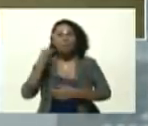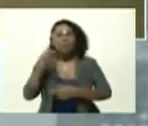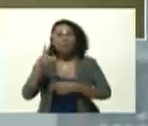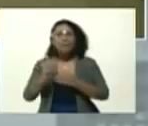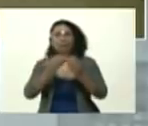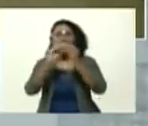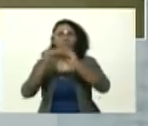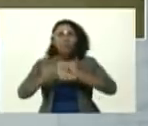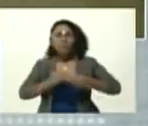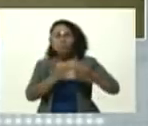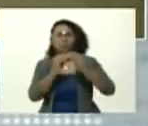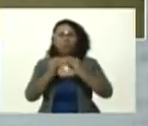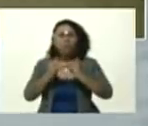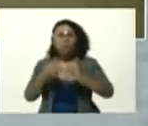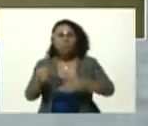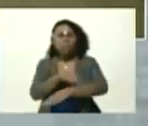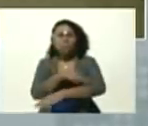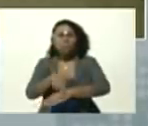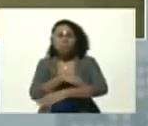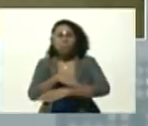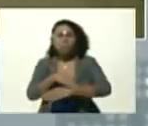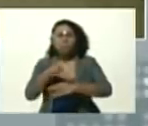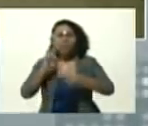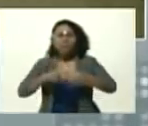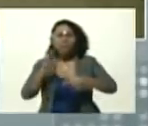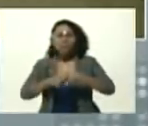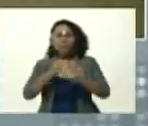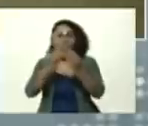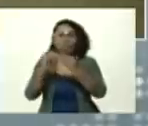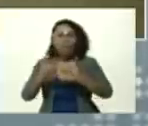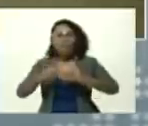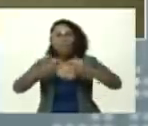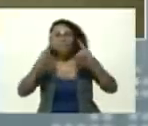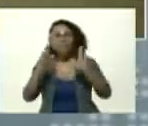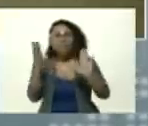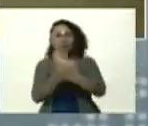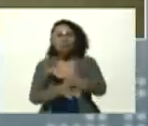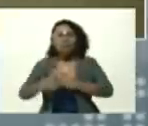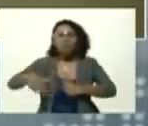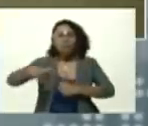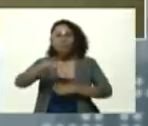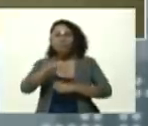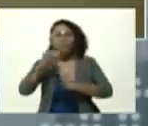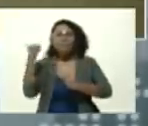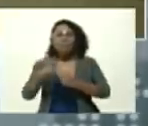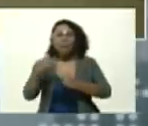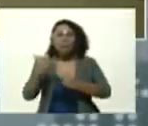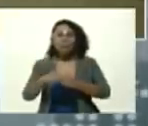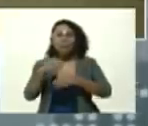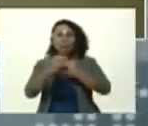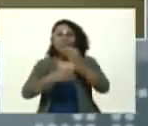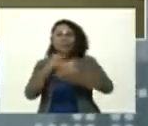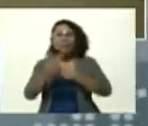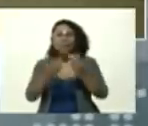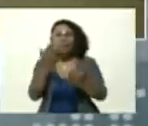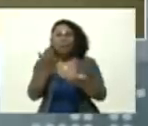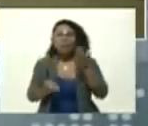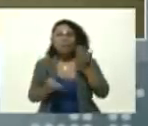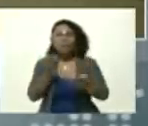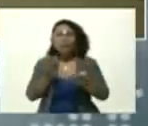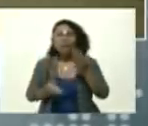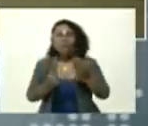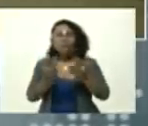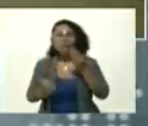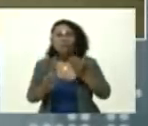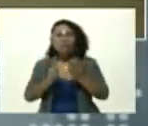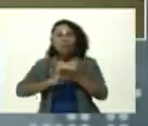rehabilitación, recuperación, asfaltado del puente sobre el lago de Maracaibo y rindiendo balance de